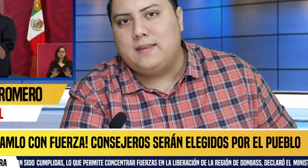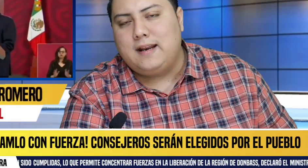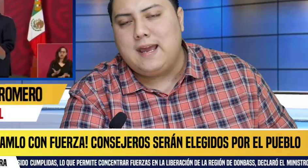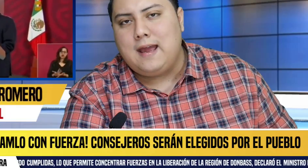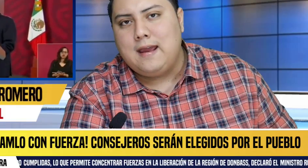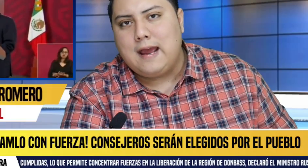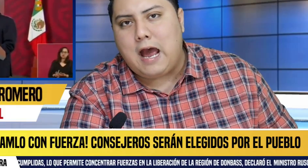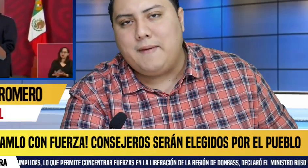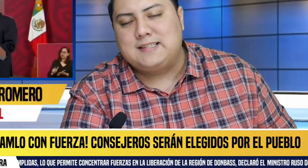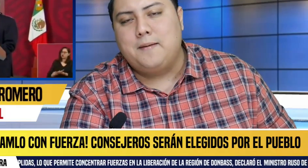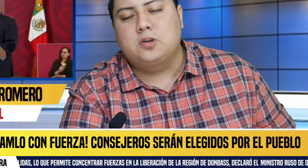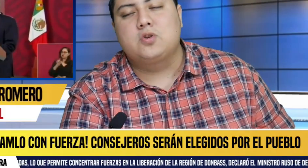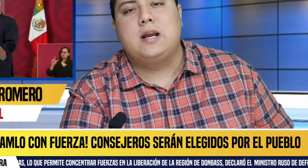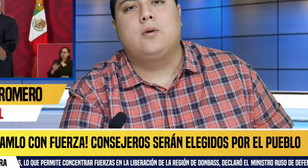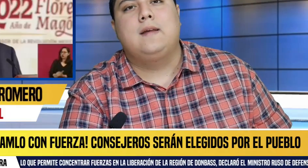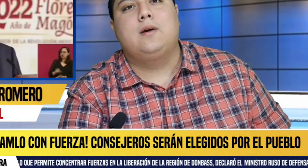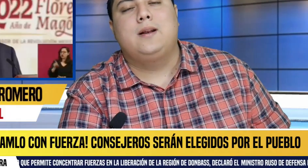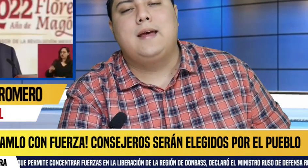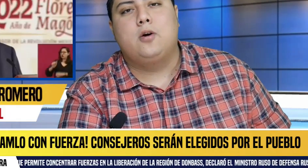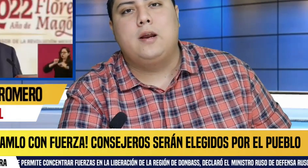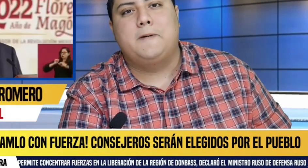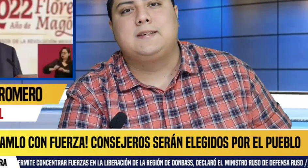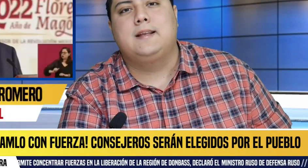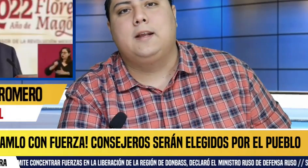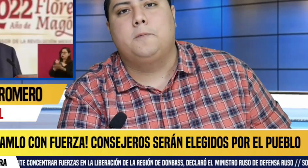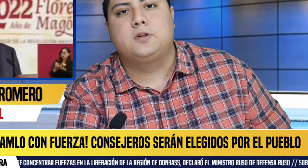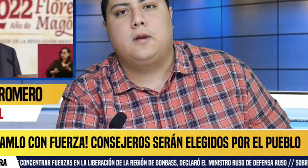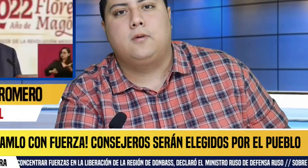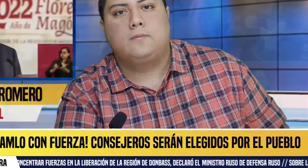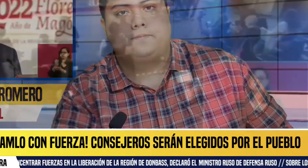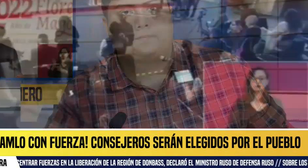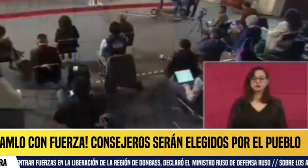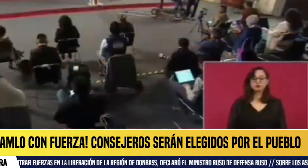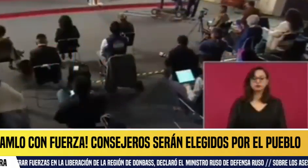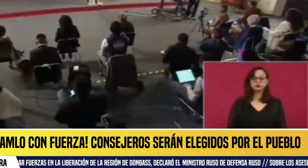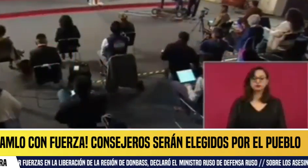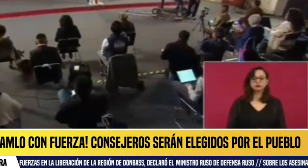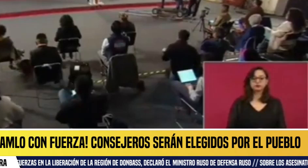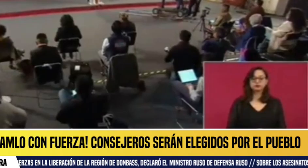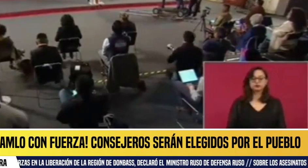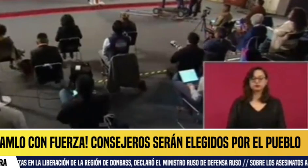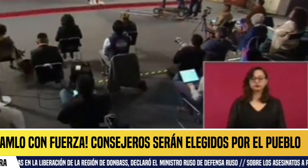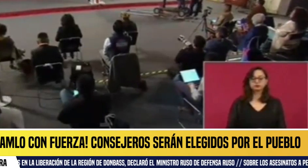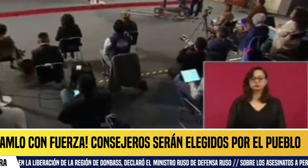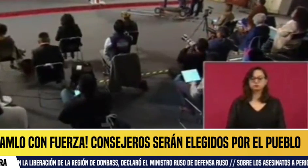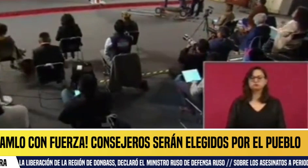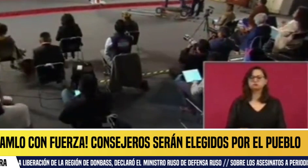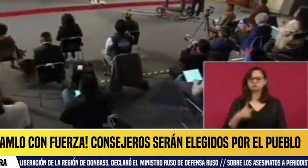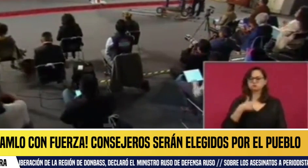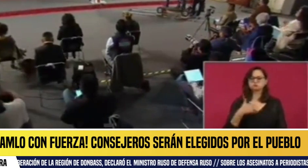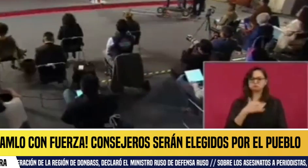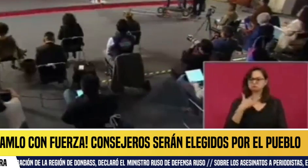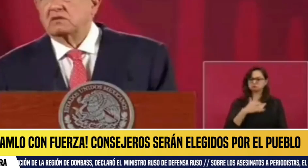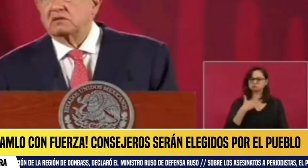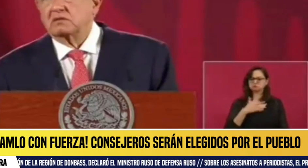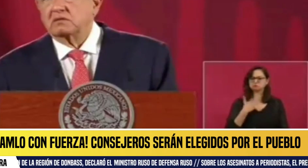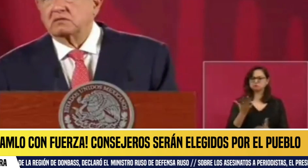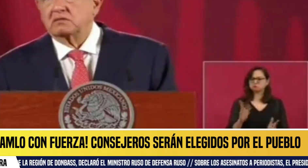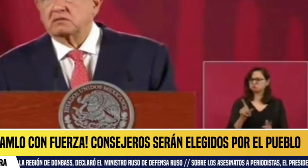de la guardería ABC. Vamos a escuchar lo que dijo el día de hoy el presidente López Obrador. Celebro que se haya tomado esa decisión